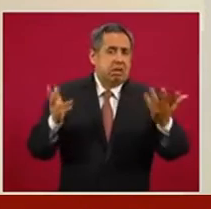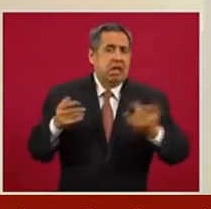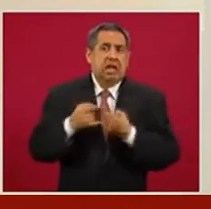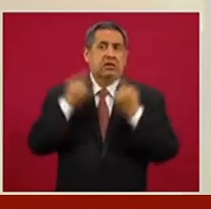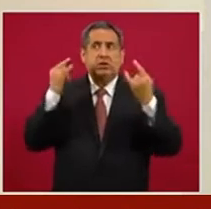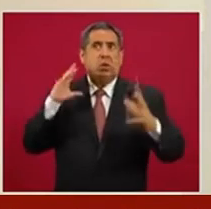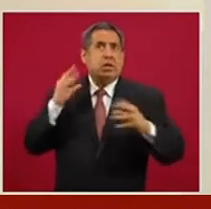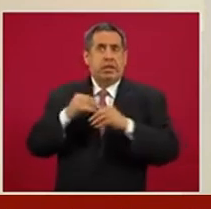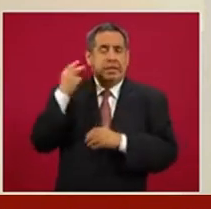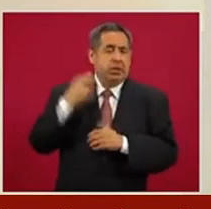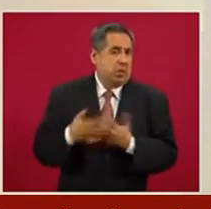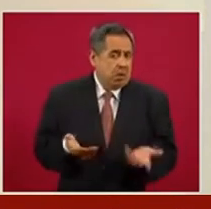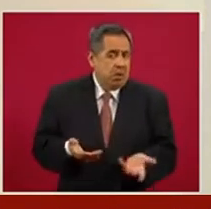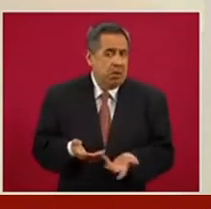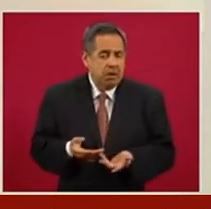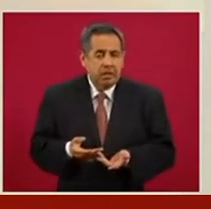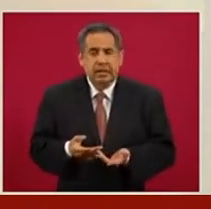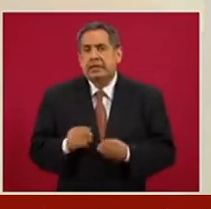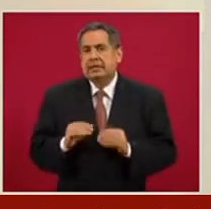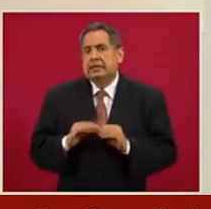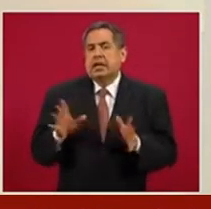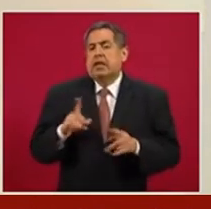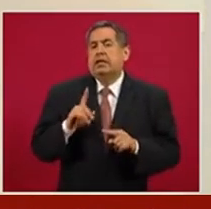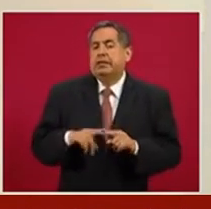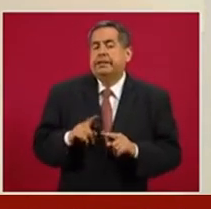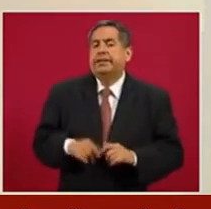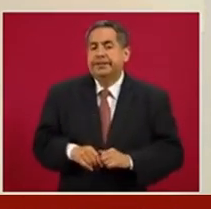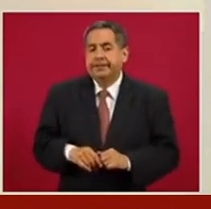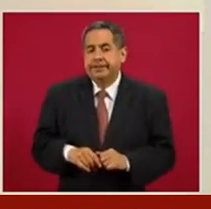país. Lo que es claro